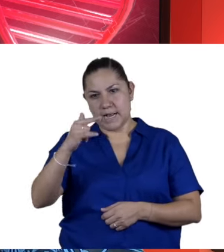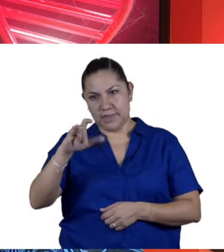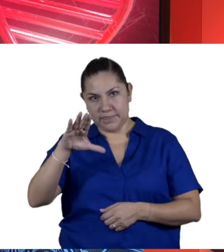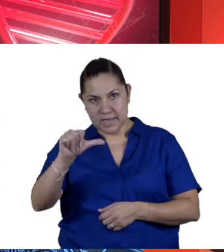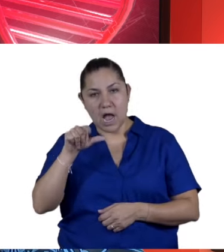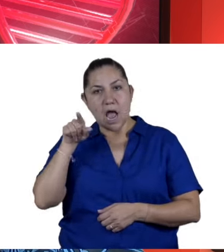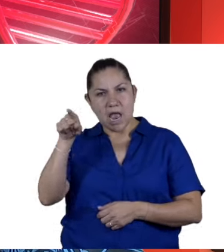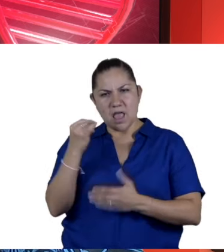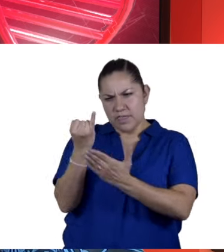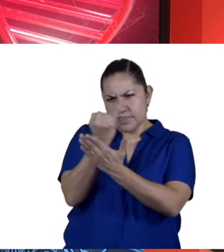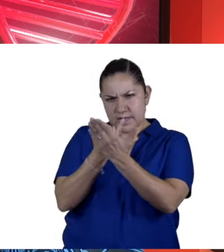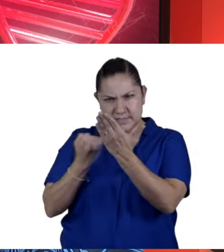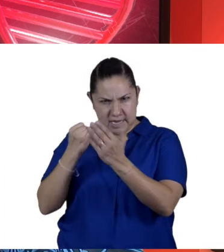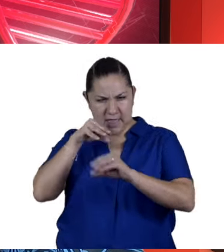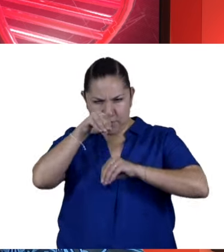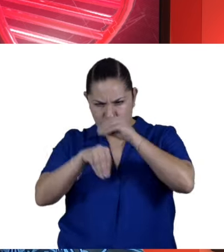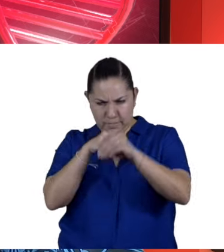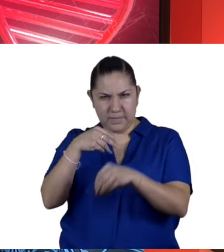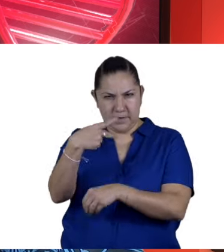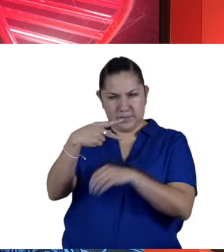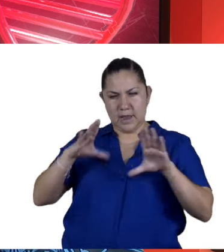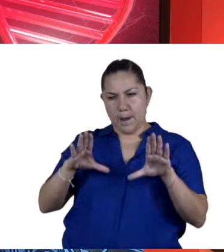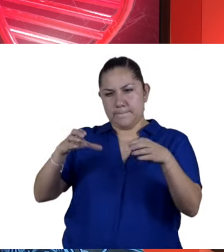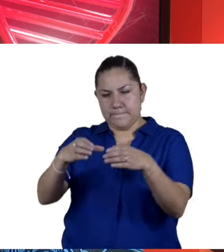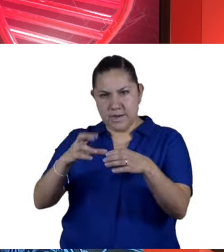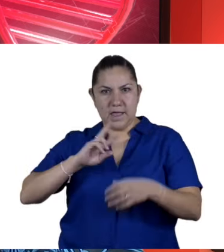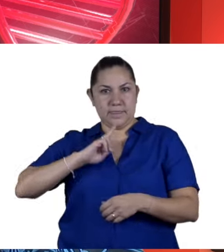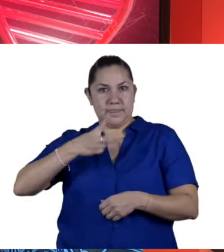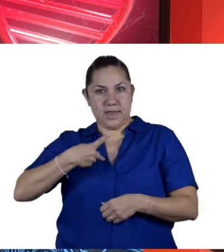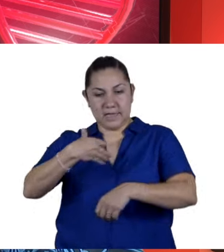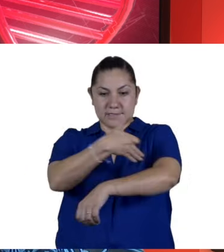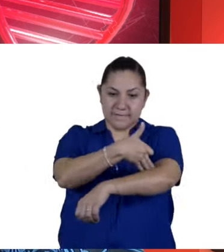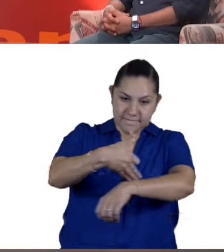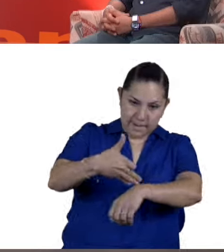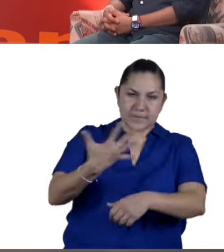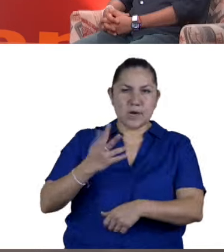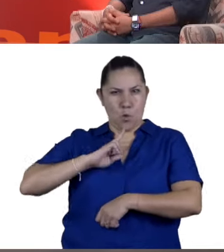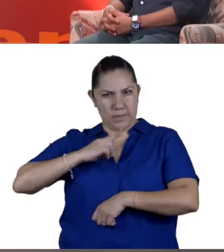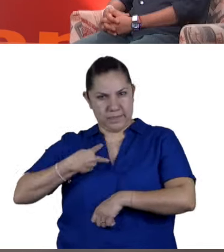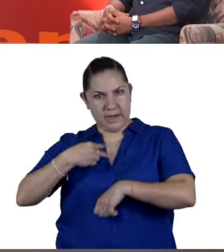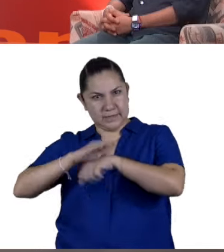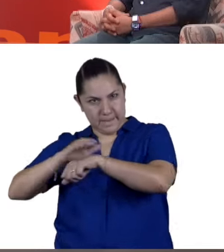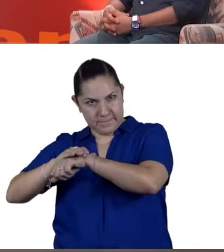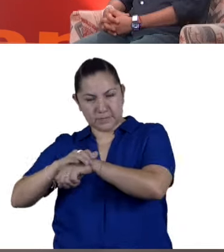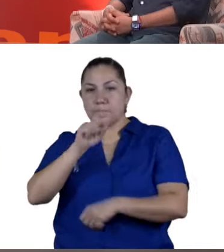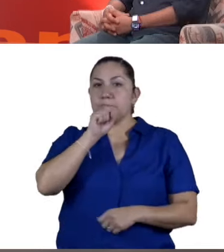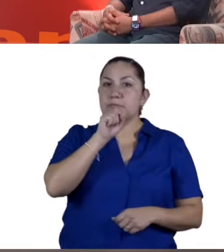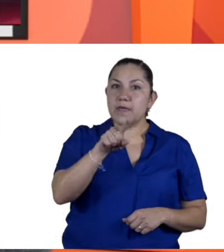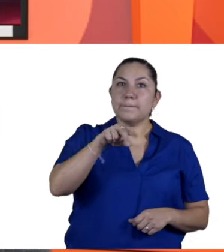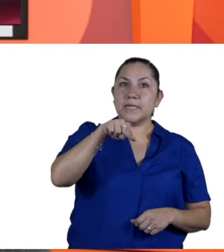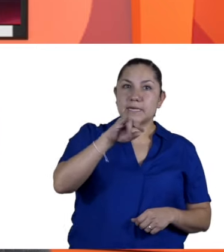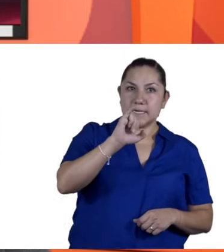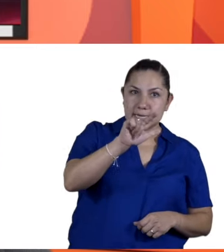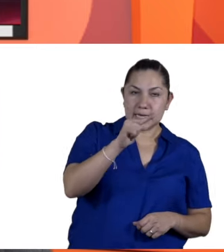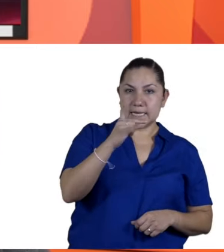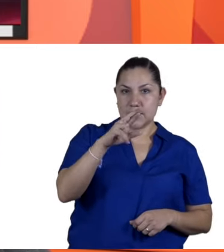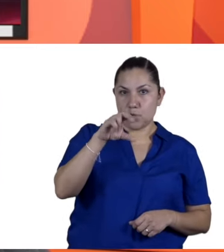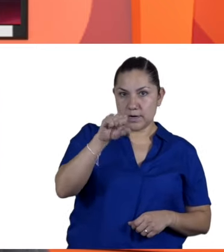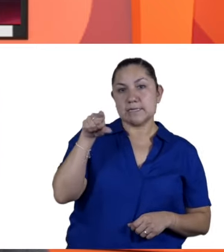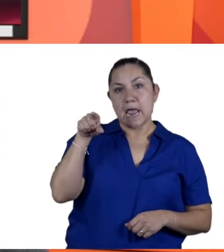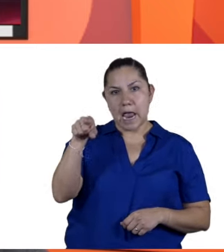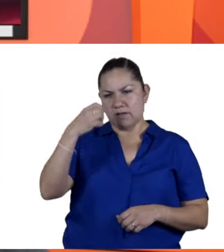José María Gatica, diseñador gráfico y colaborador del colectivo Transfamilias y Transamigues, y Neil Girones,